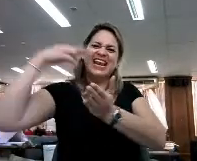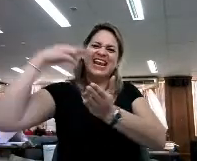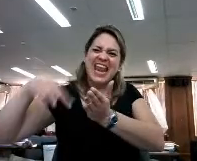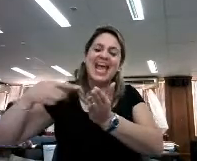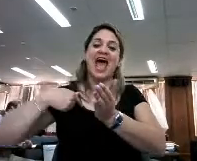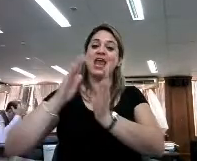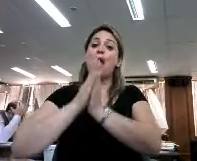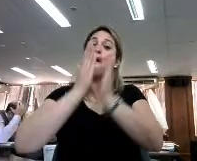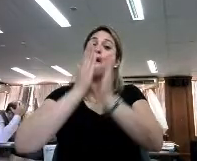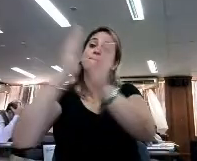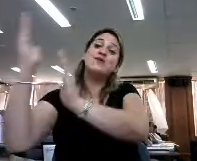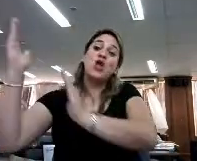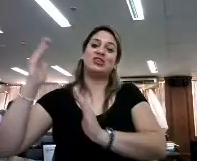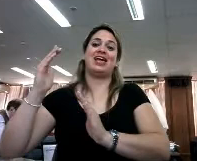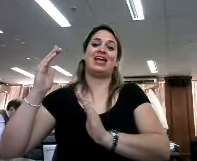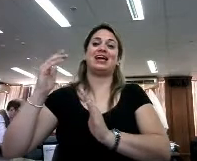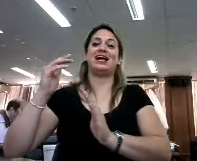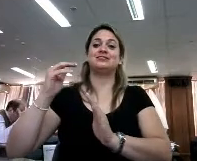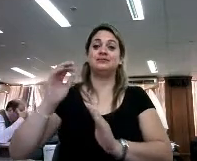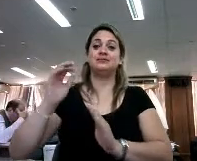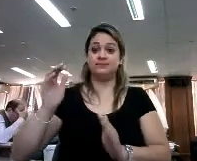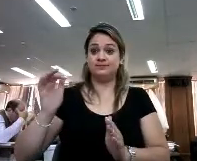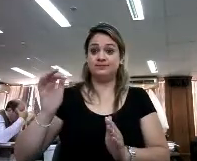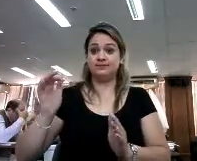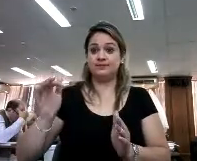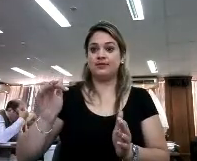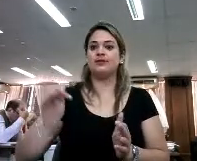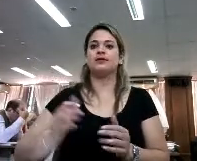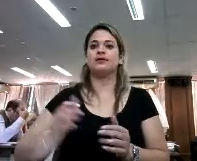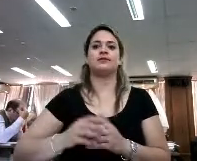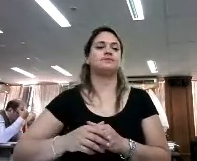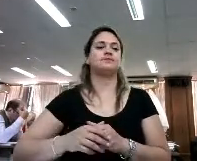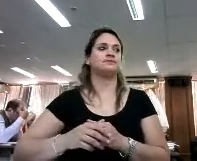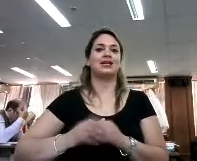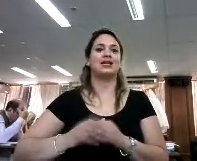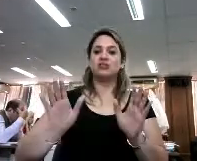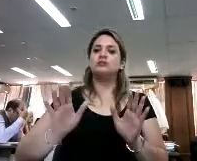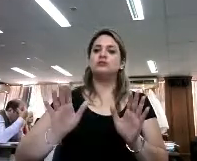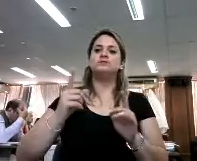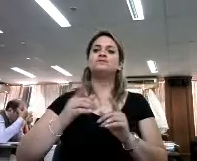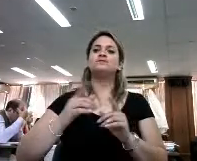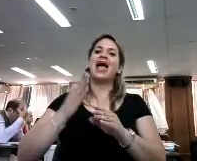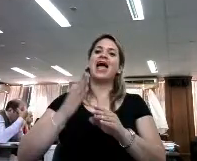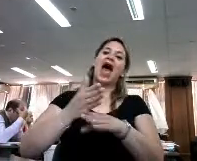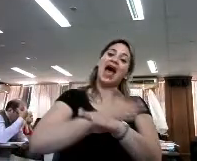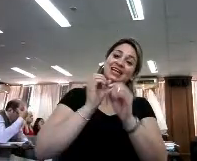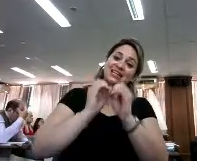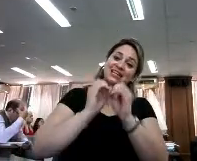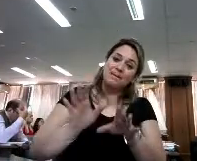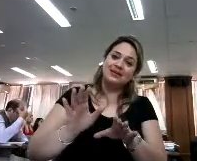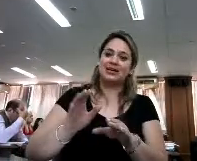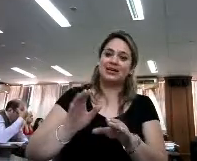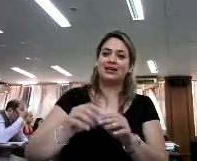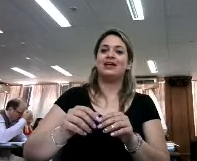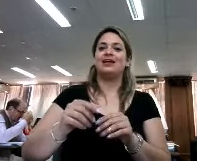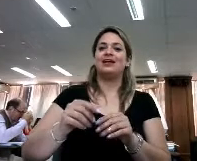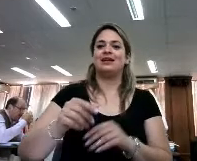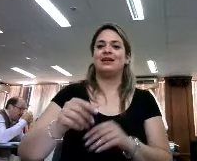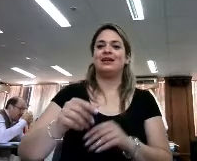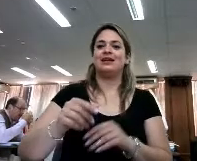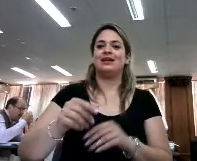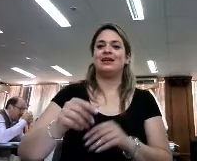las bibliotecas y los diferentes. Bien, les voy a poner, antes de empezar a darle el ladrillo